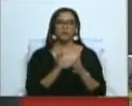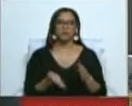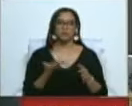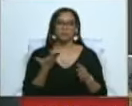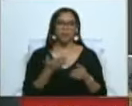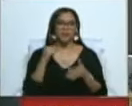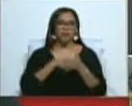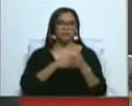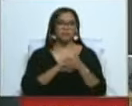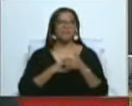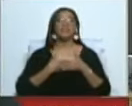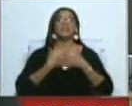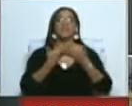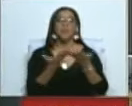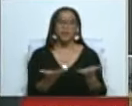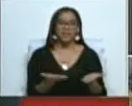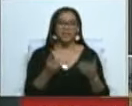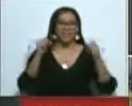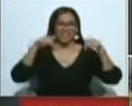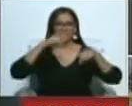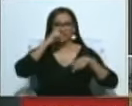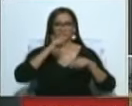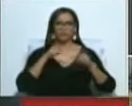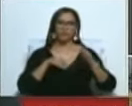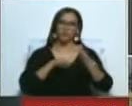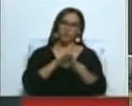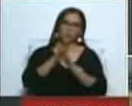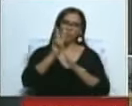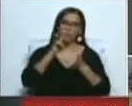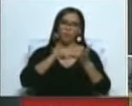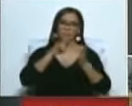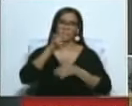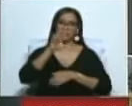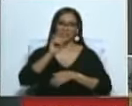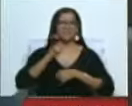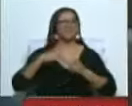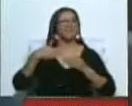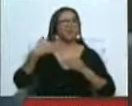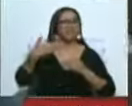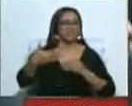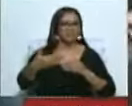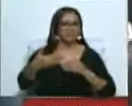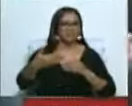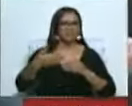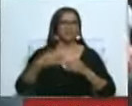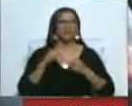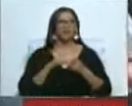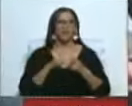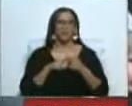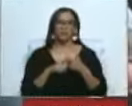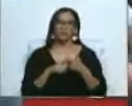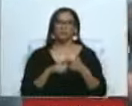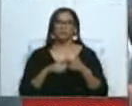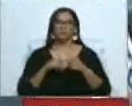las batallas que vamos a dar este año rumbo al 2030 y más. Así que